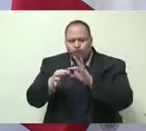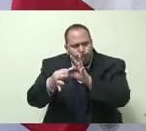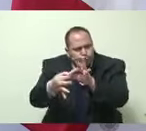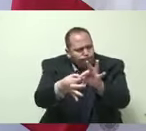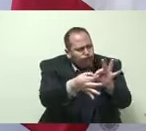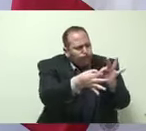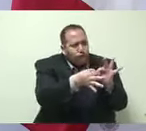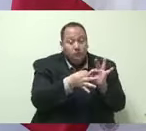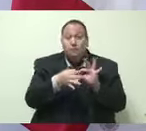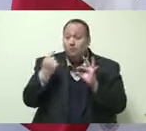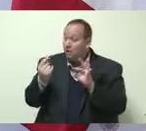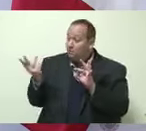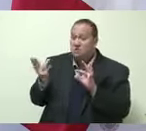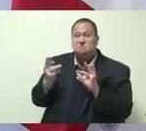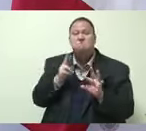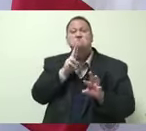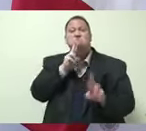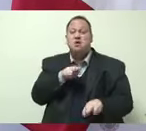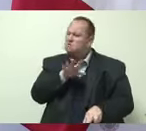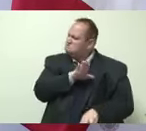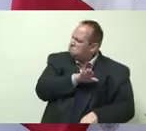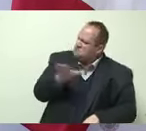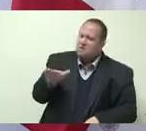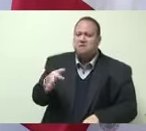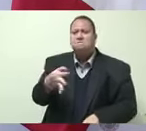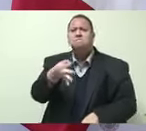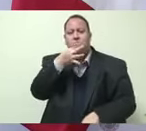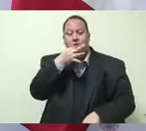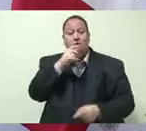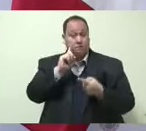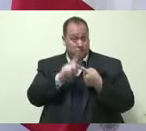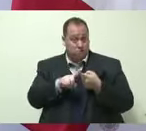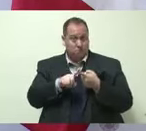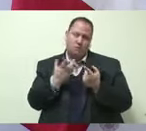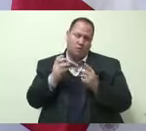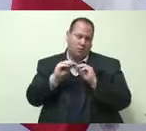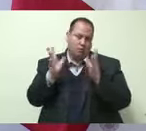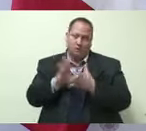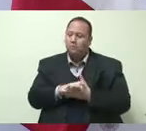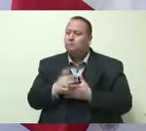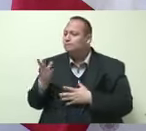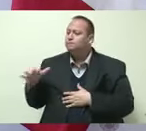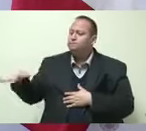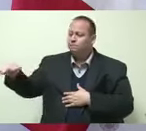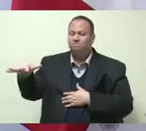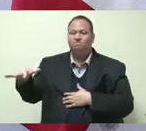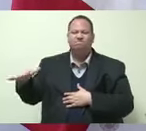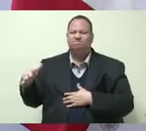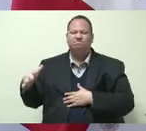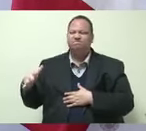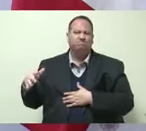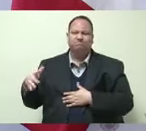que garantizaran la respuesta inmediata, en primero de cuentas, en apoyo al